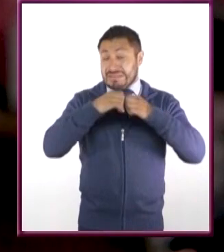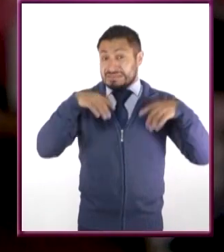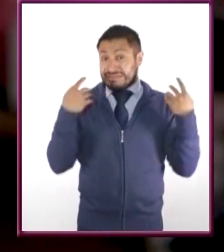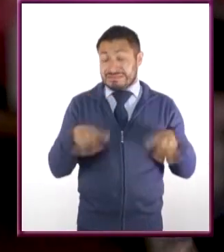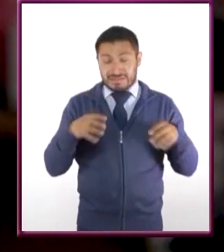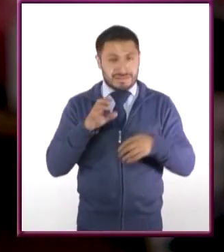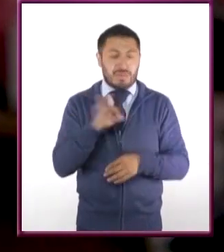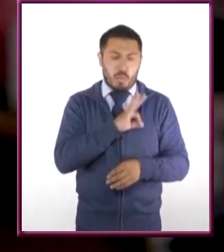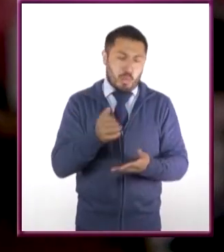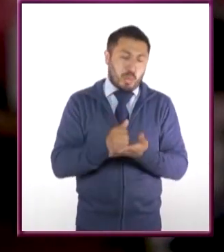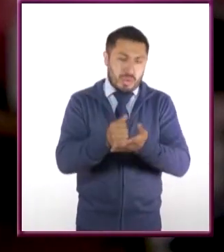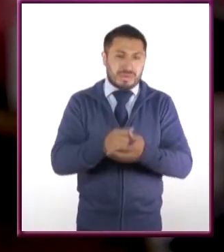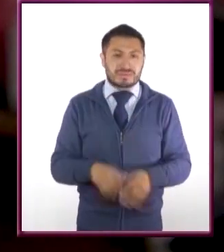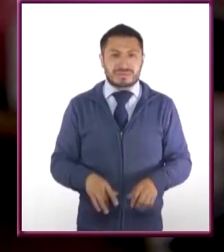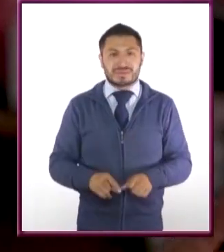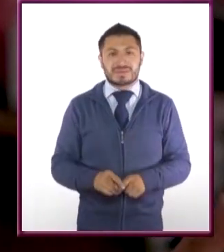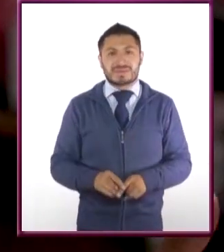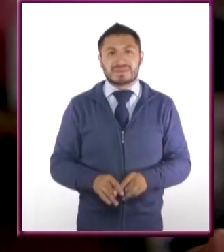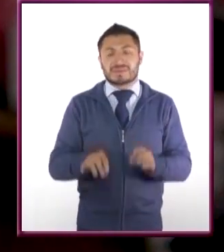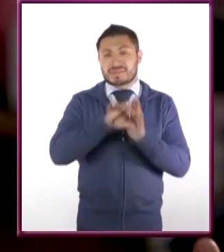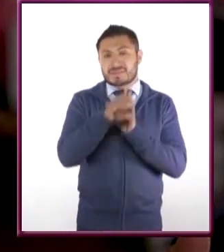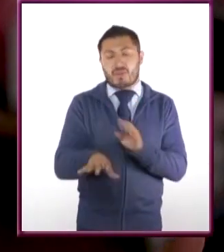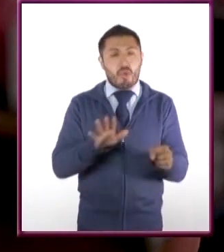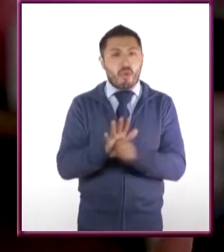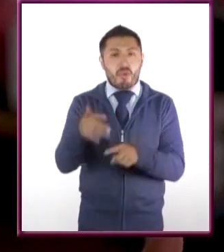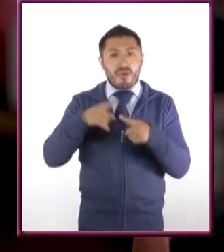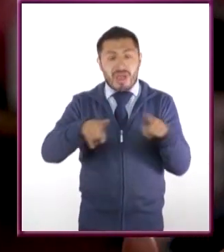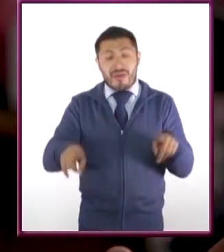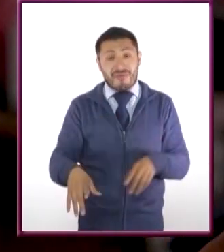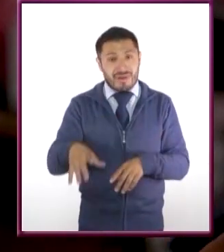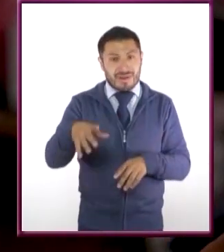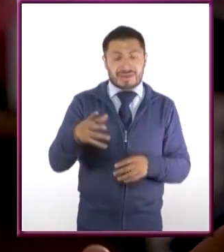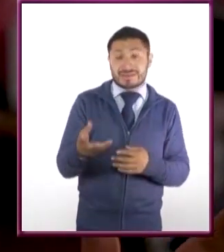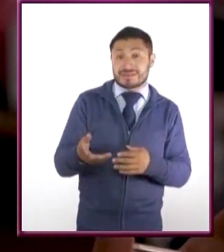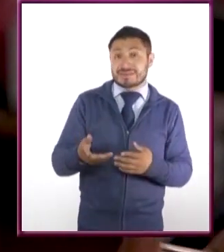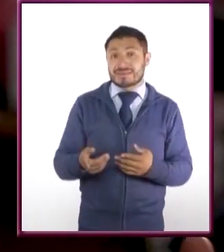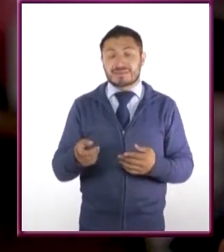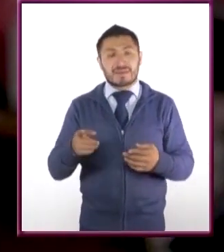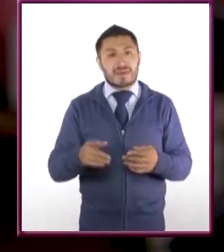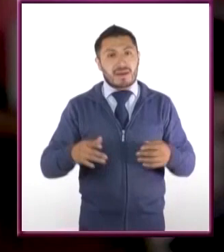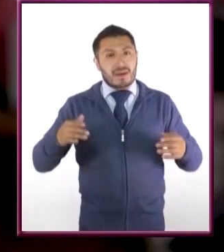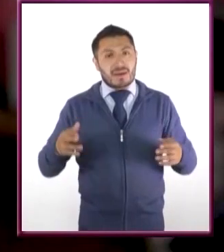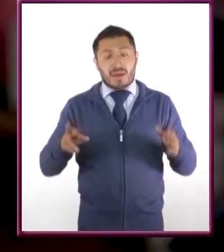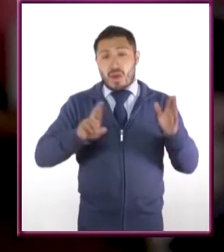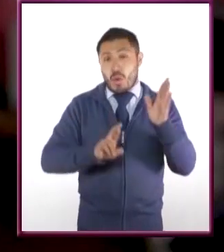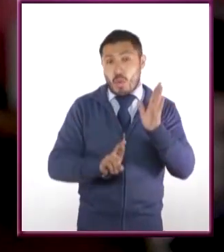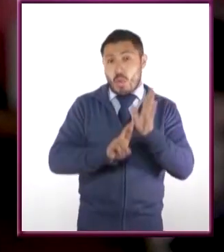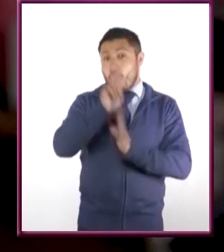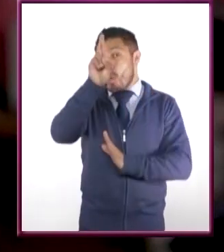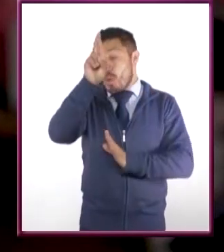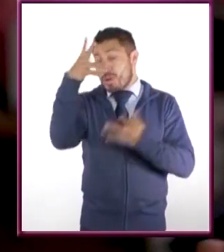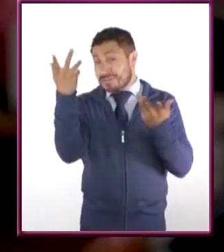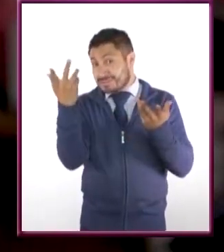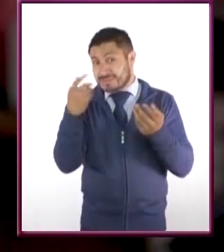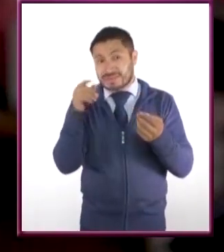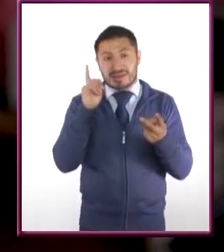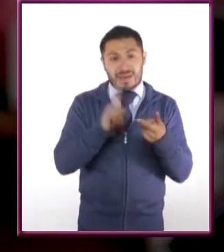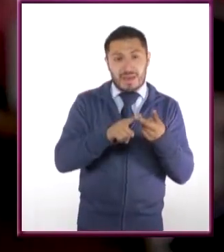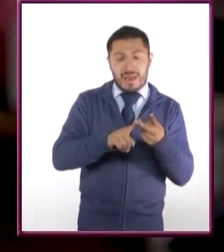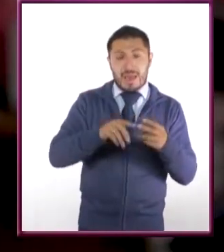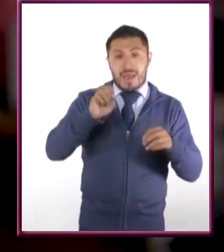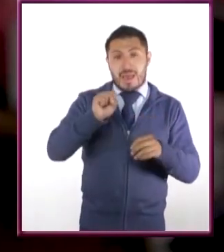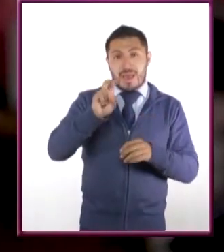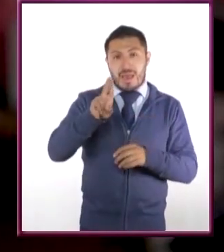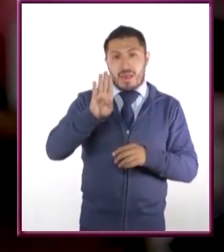por ejemplo, ¿qué diferencias me podrías decir que existen entre una nave espacial, que es lo que hace una nave espacial, y un